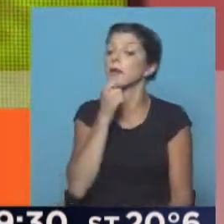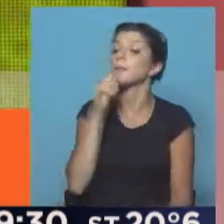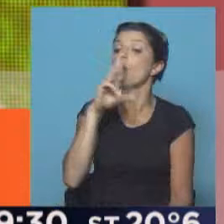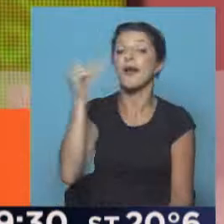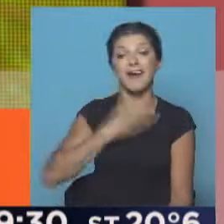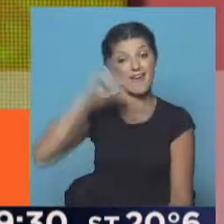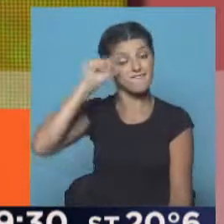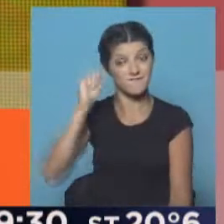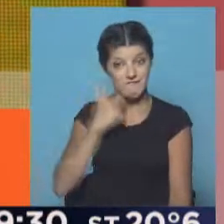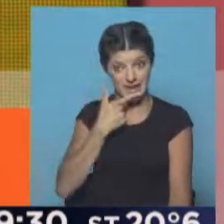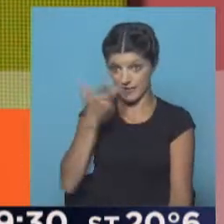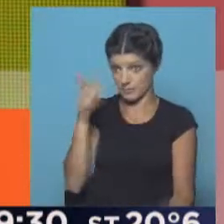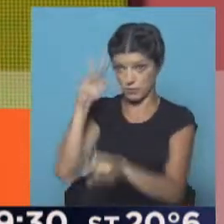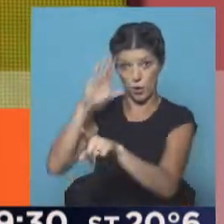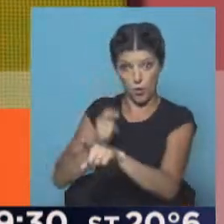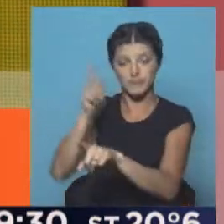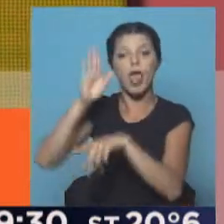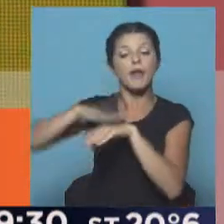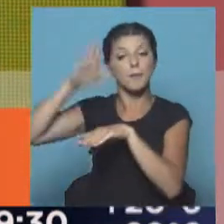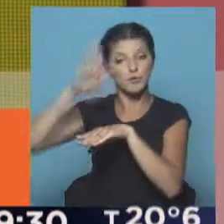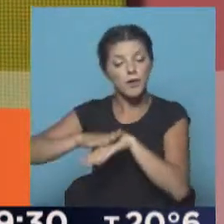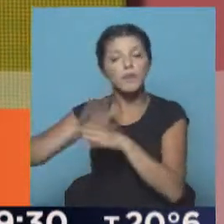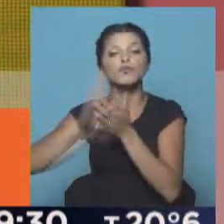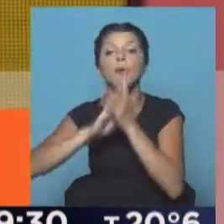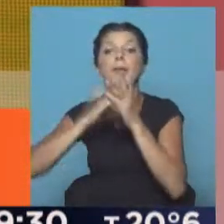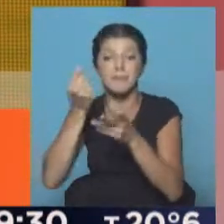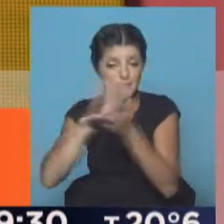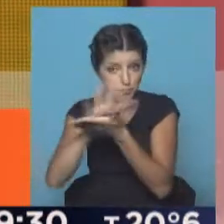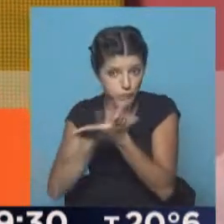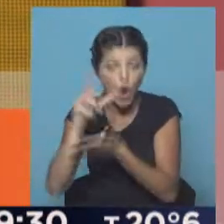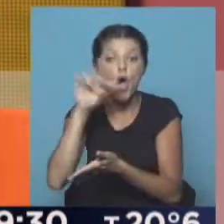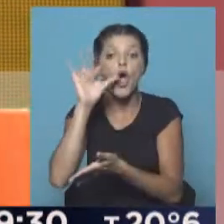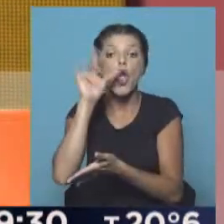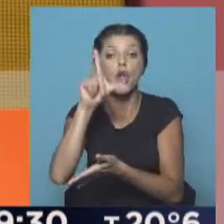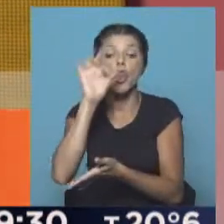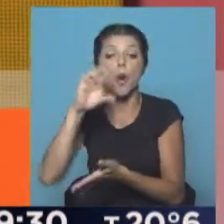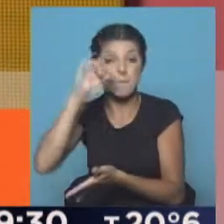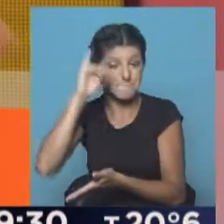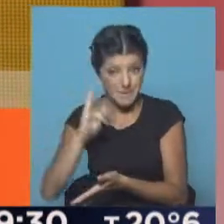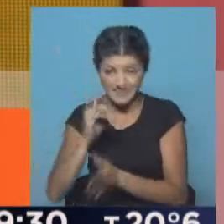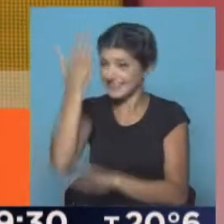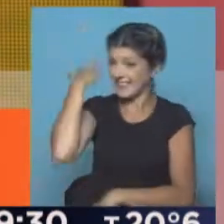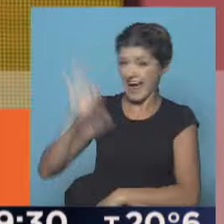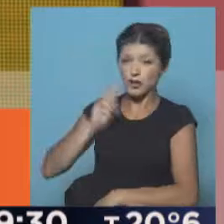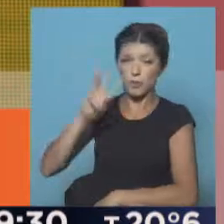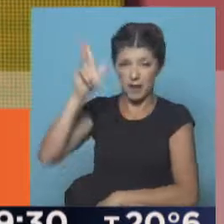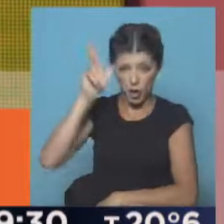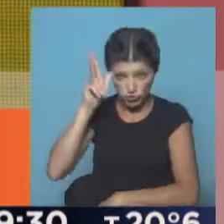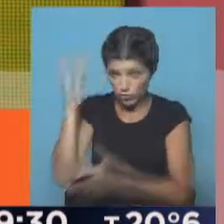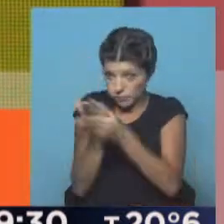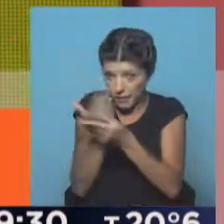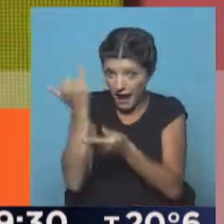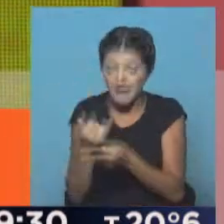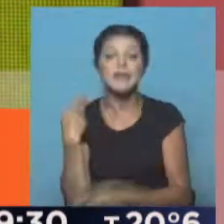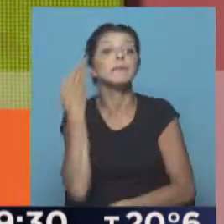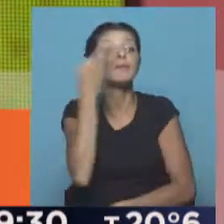Daniel Rafecas, que tenía a cargo la causa de enriquecimiento con Lecta López, tenía el expediente desde el 2008 y había ordenado una pericia a prefectura,